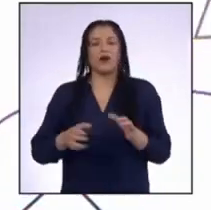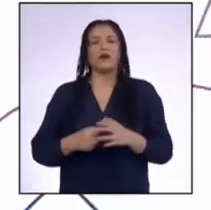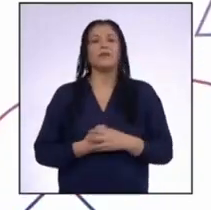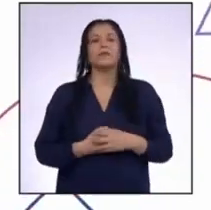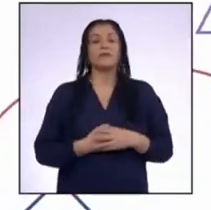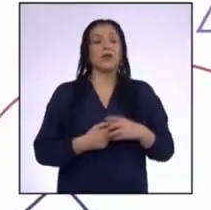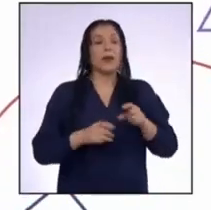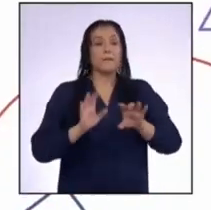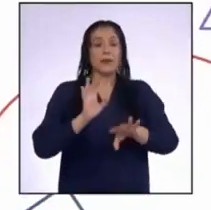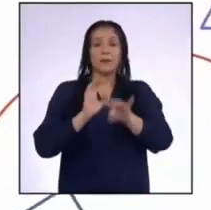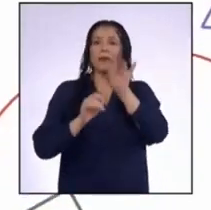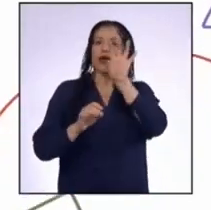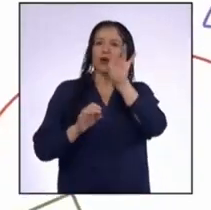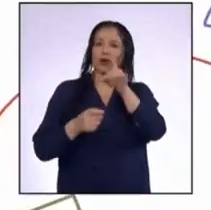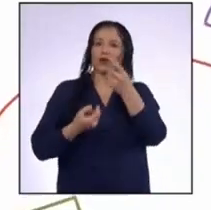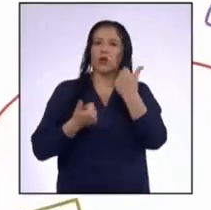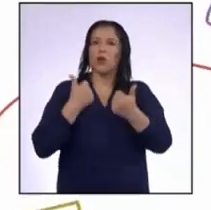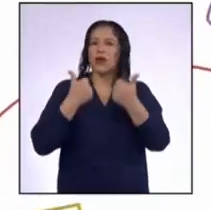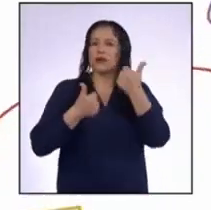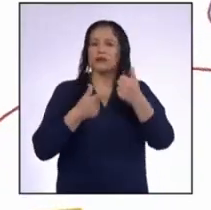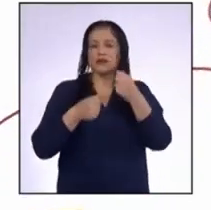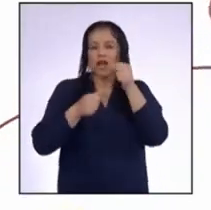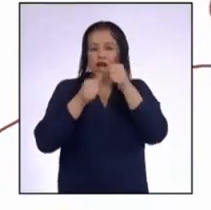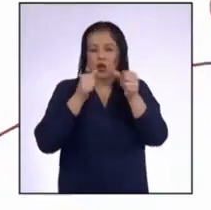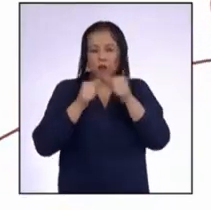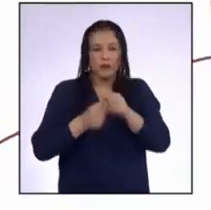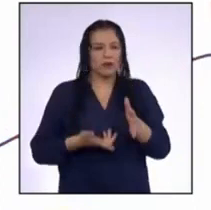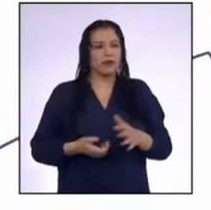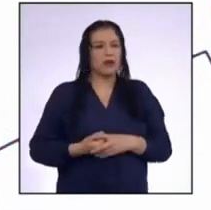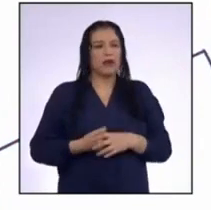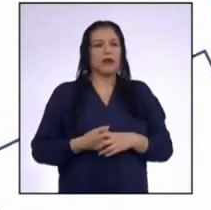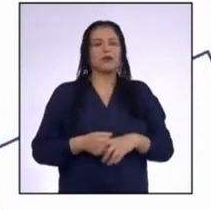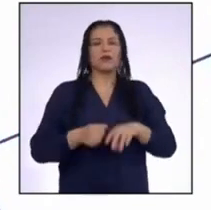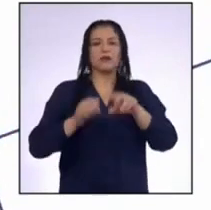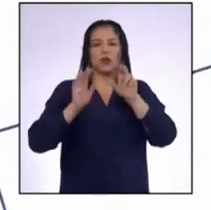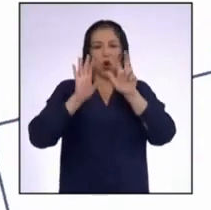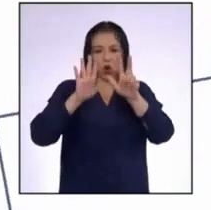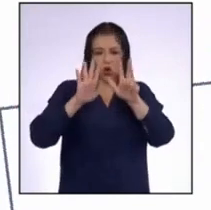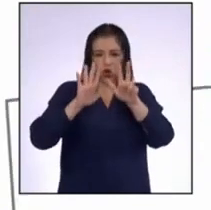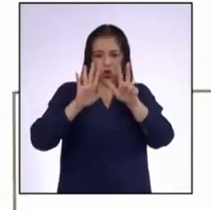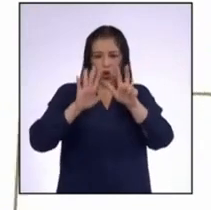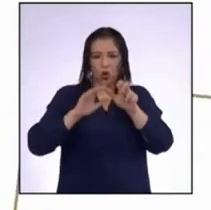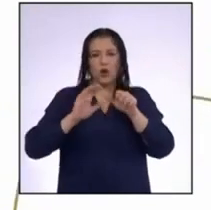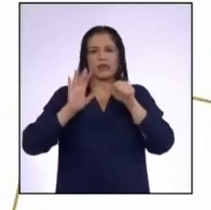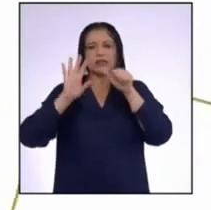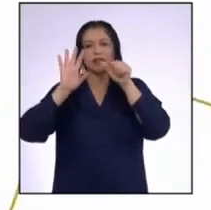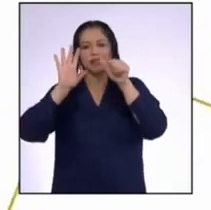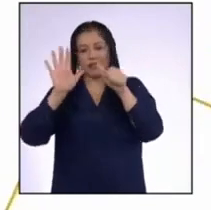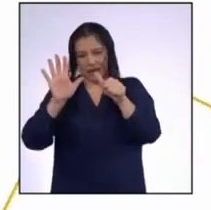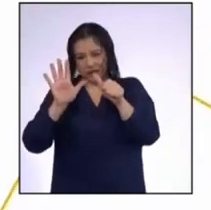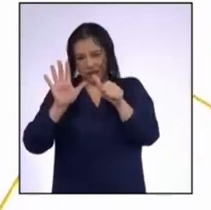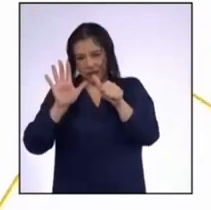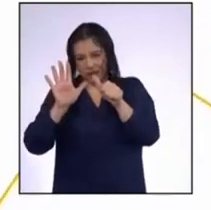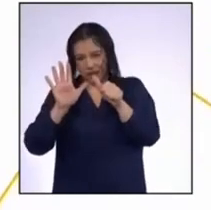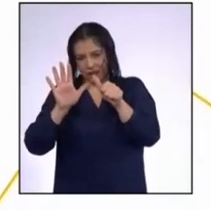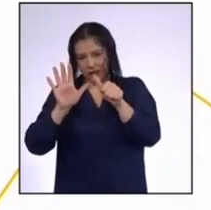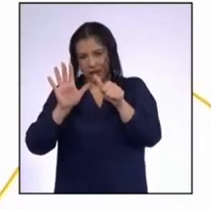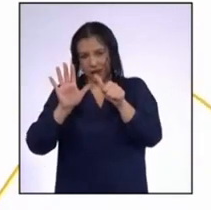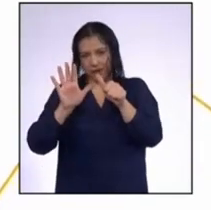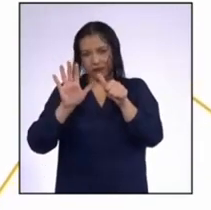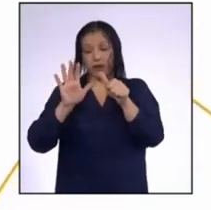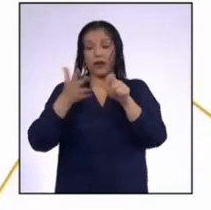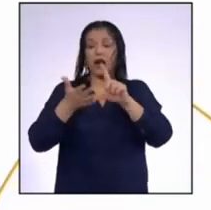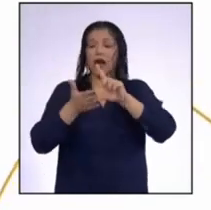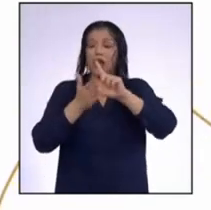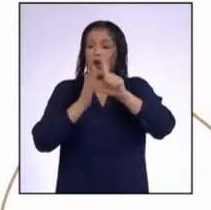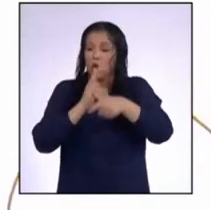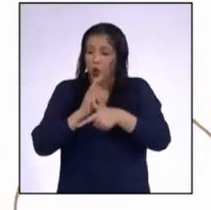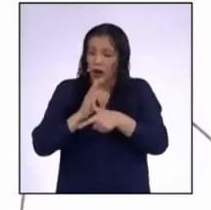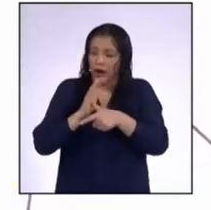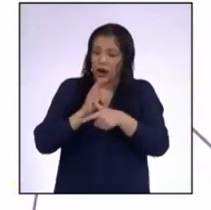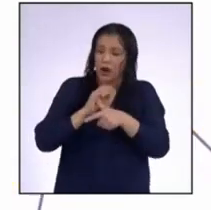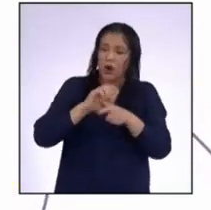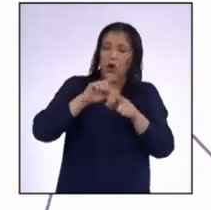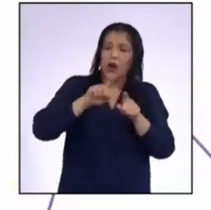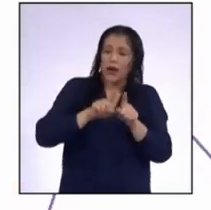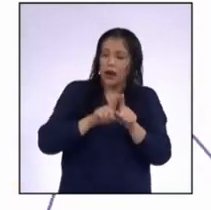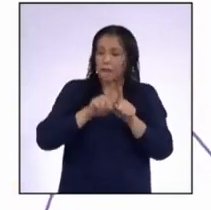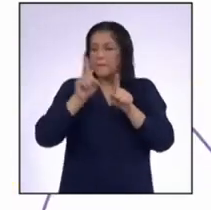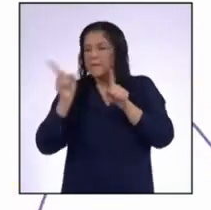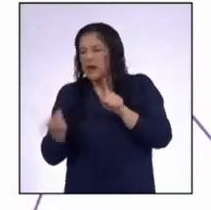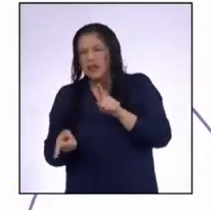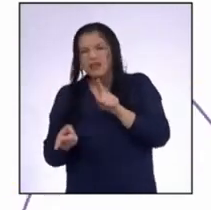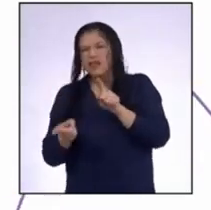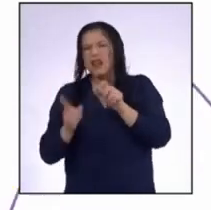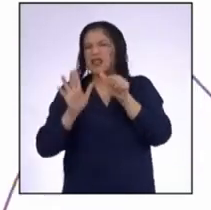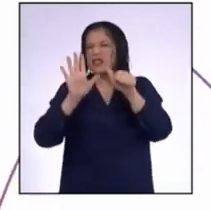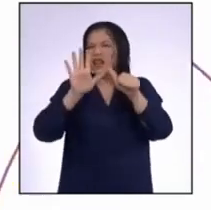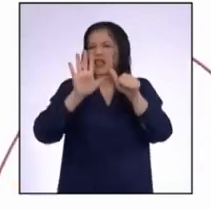Primero identifico la cifra a redondear, el 6, porque es el que ocupa el lugar de los centésimos. Y luego identifico la cifra posterior